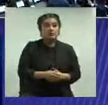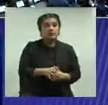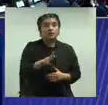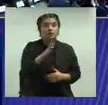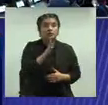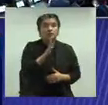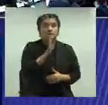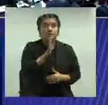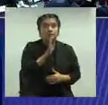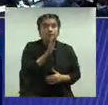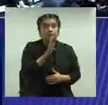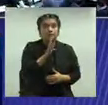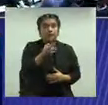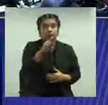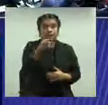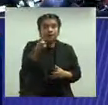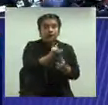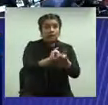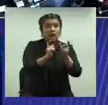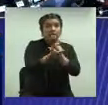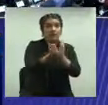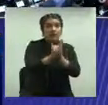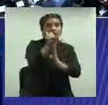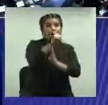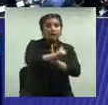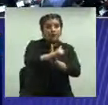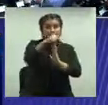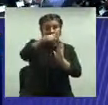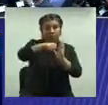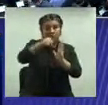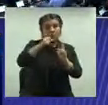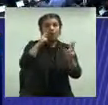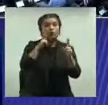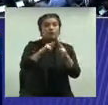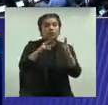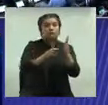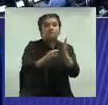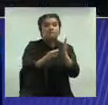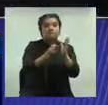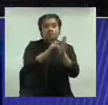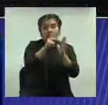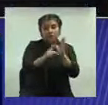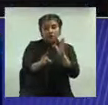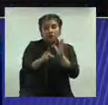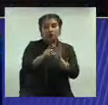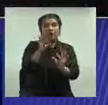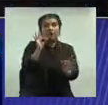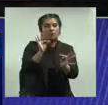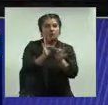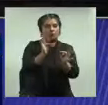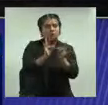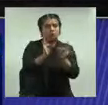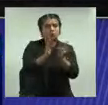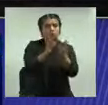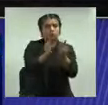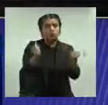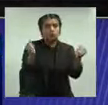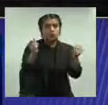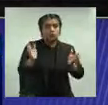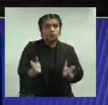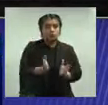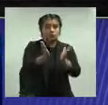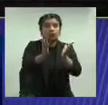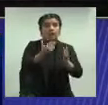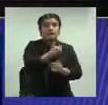verbal para que se altere el orden del día y se entre a conocer el proyecto de punto resolutivo que exhorta